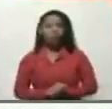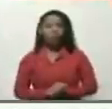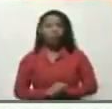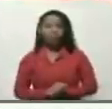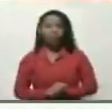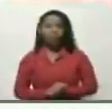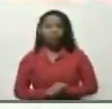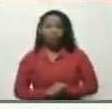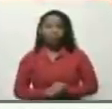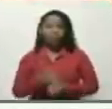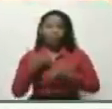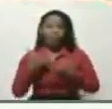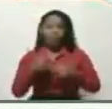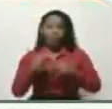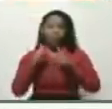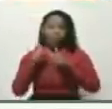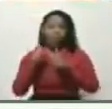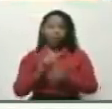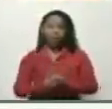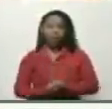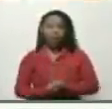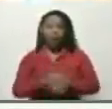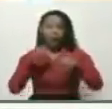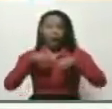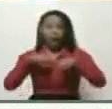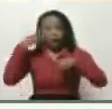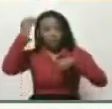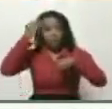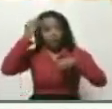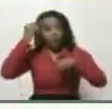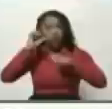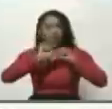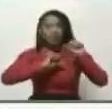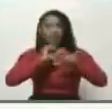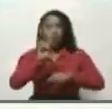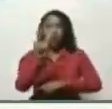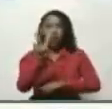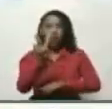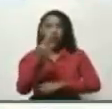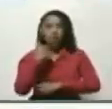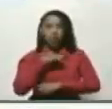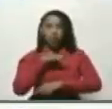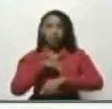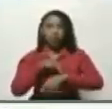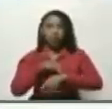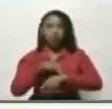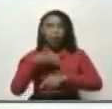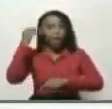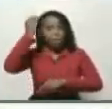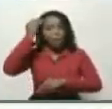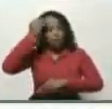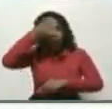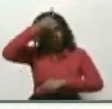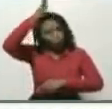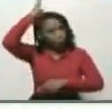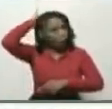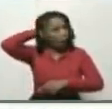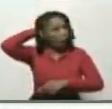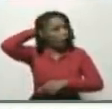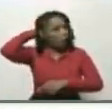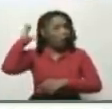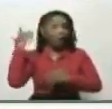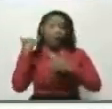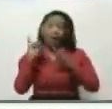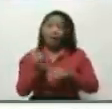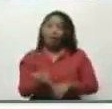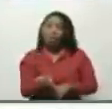Ahora bien, aquí hay un pensador del siglo II, de nuestra era, un pensador romano, que bueno, que aunque cometió